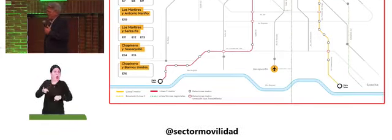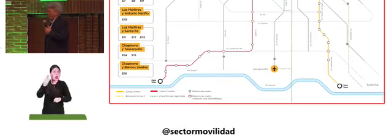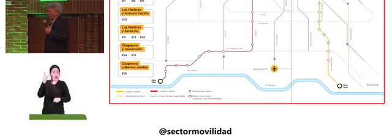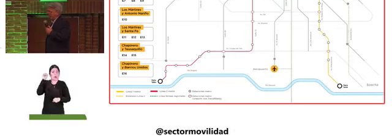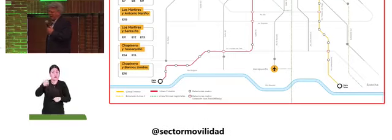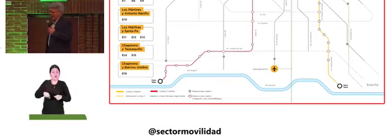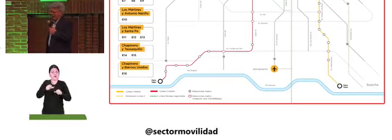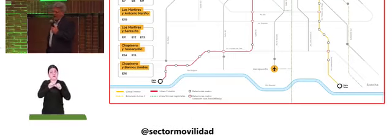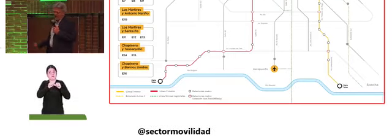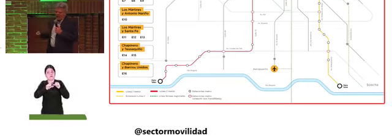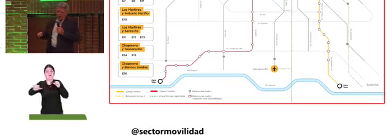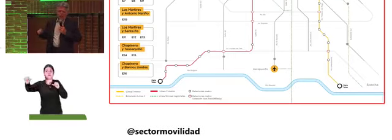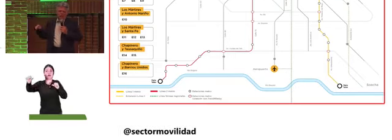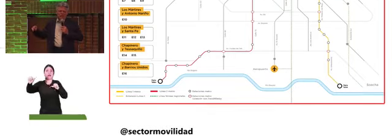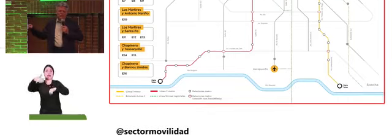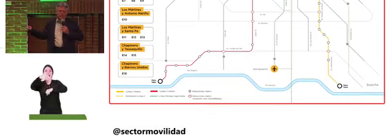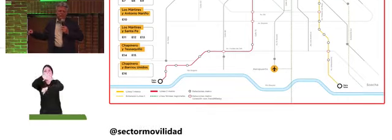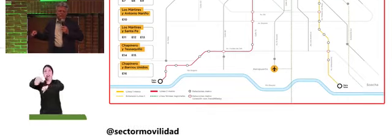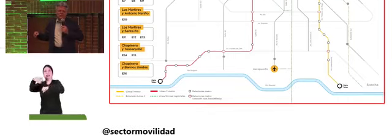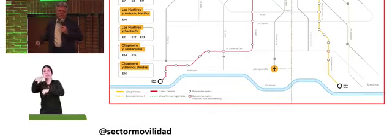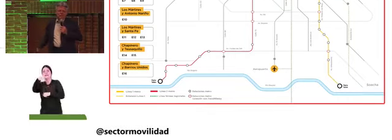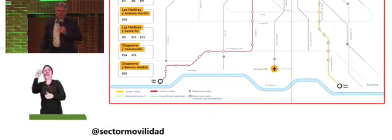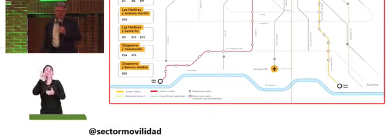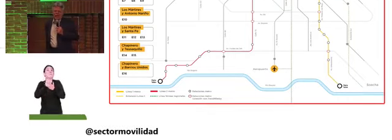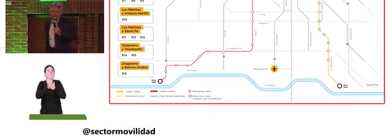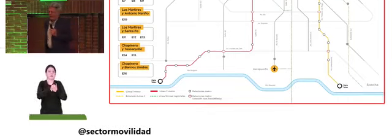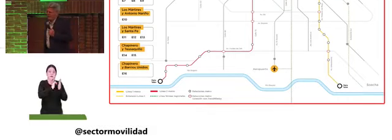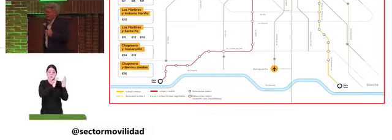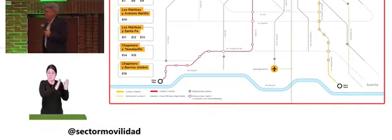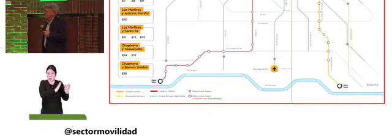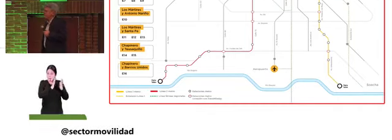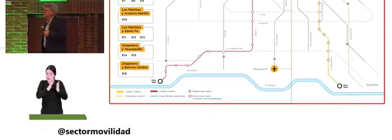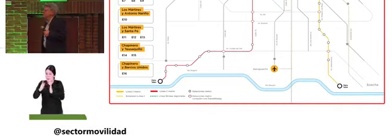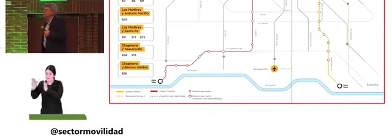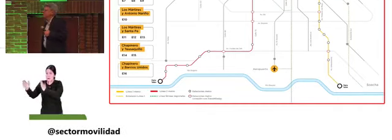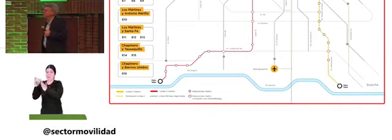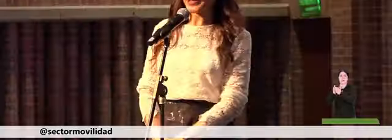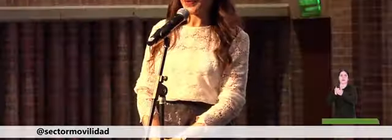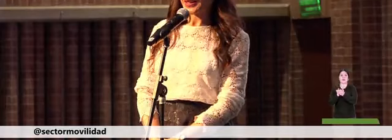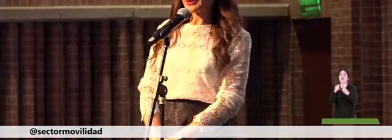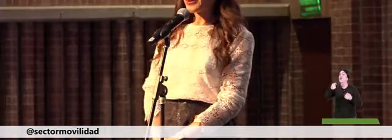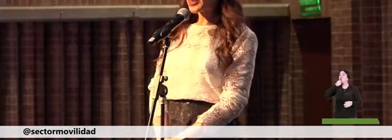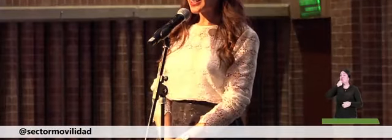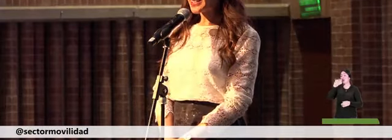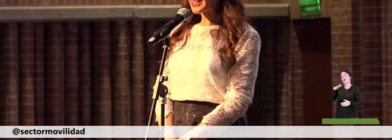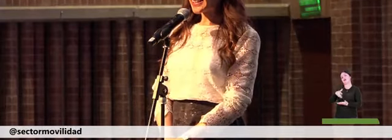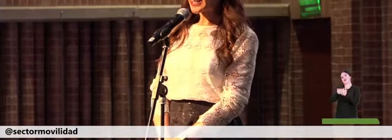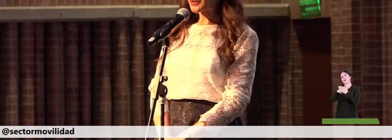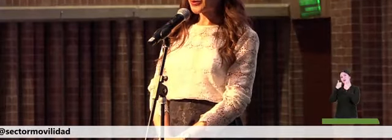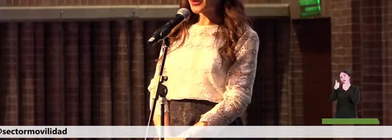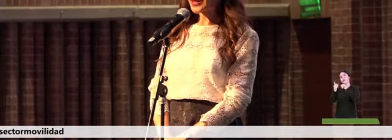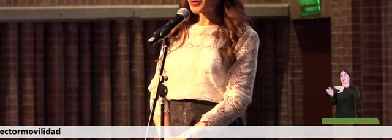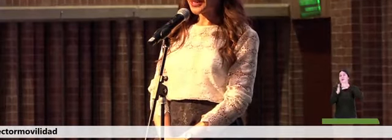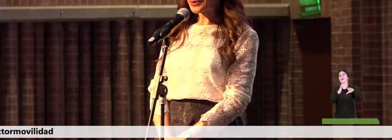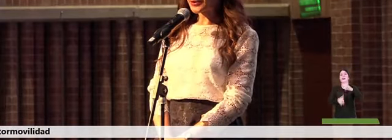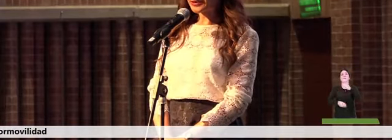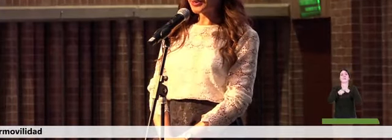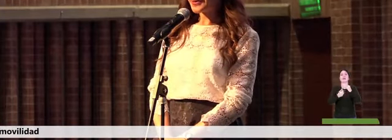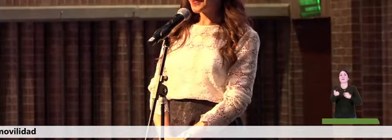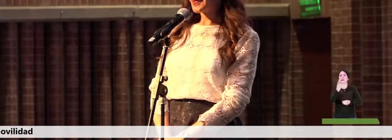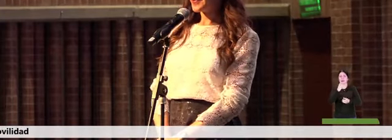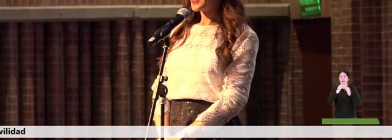calle 100 dentro de los mismos plazos de la primera línea del metro. Muy buena noticia. Vamos con la siguiente pregunta ciudadana, por